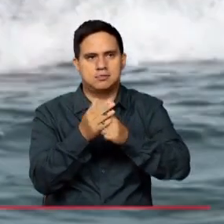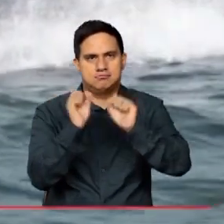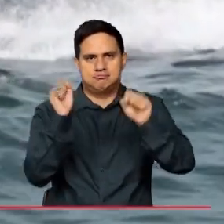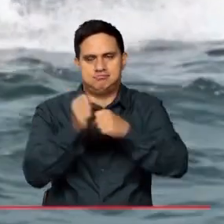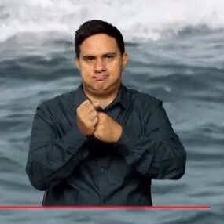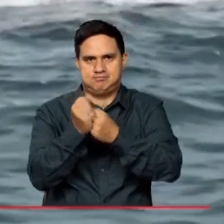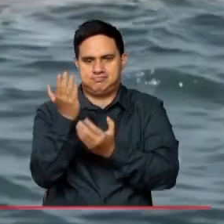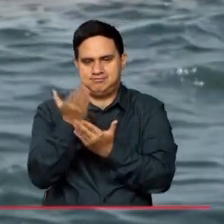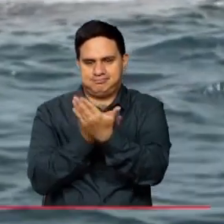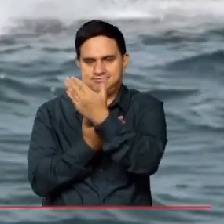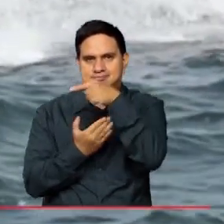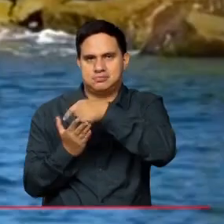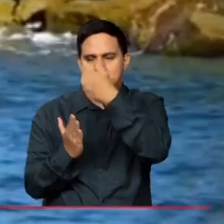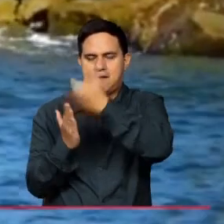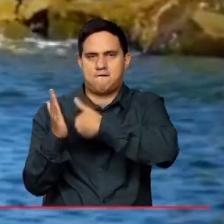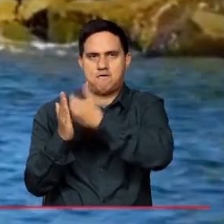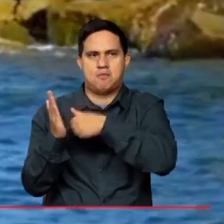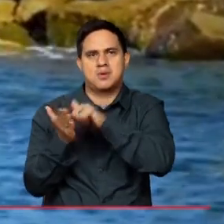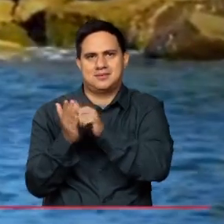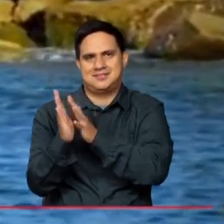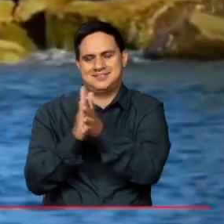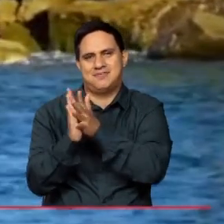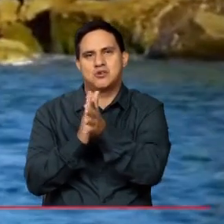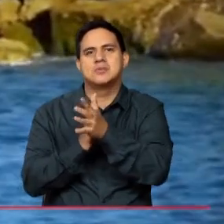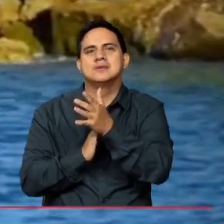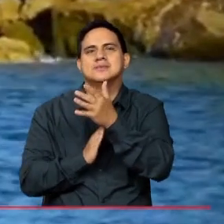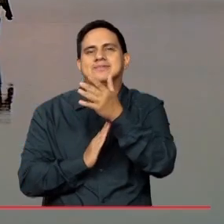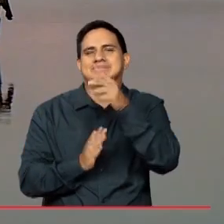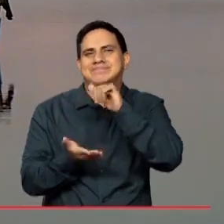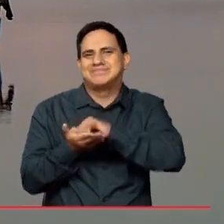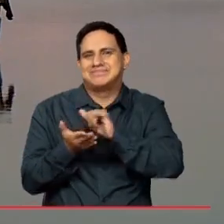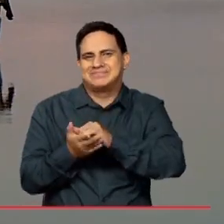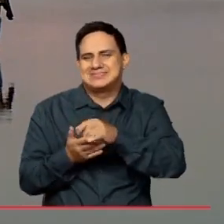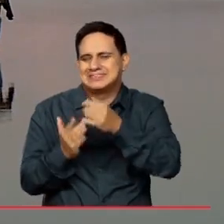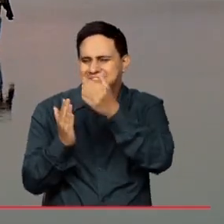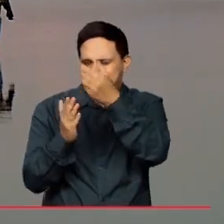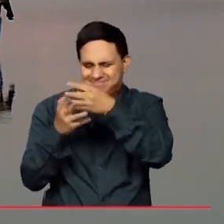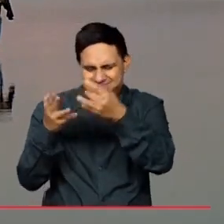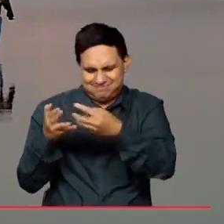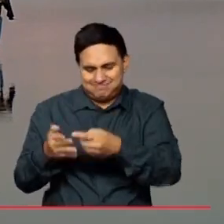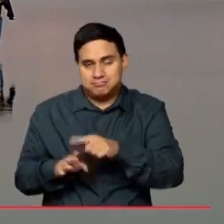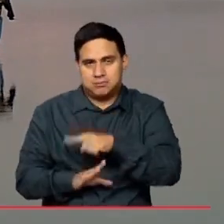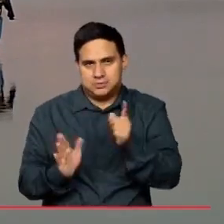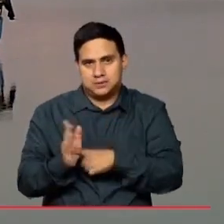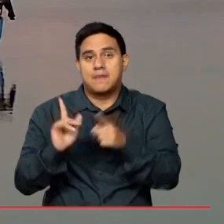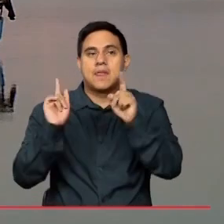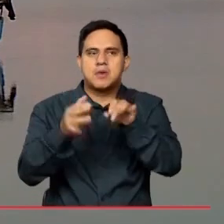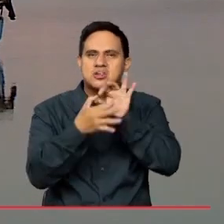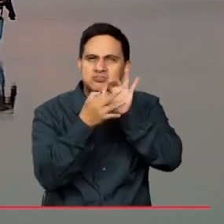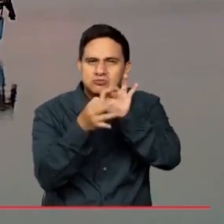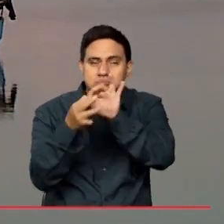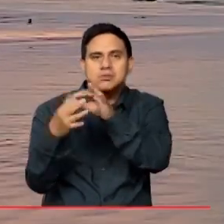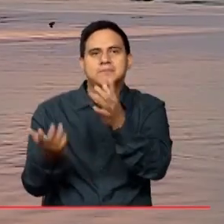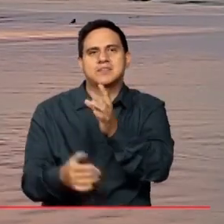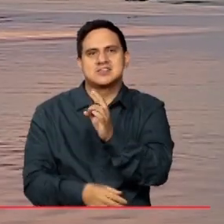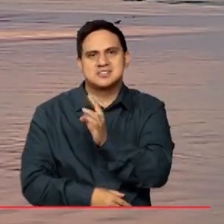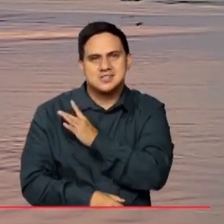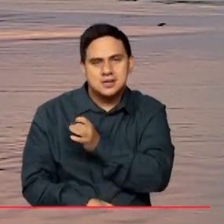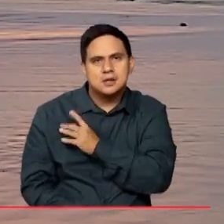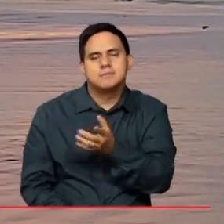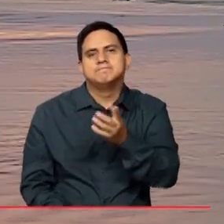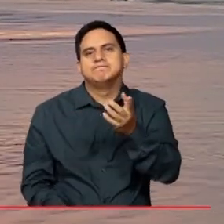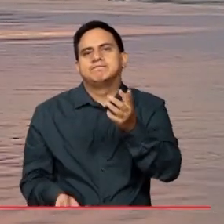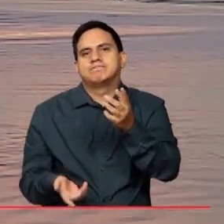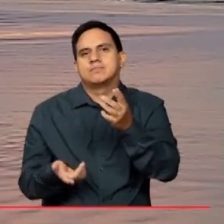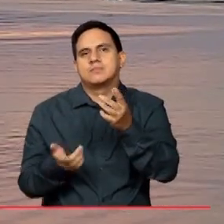Además, anualmente se llevó a cabo un crucero de investigación en colaboración con países como Ecuador, Chile y Perú, con el objetivo